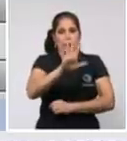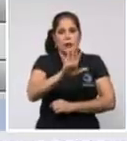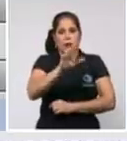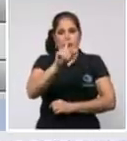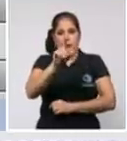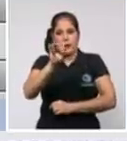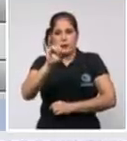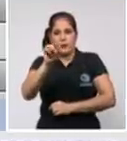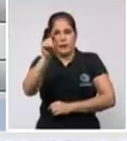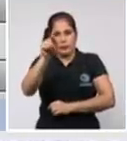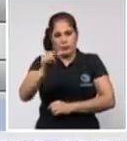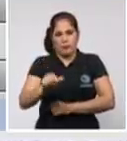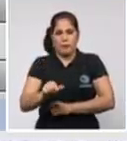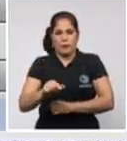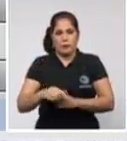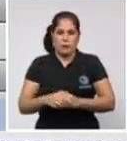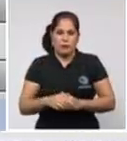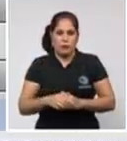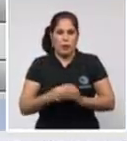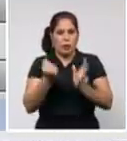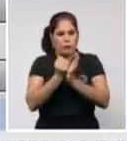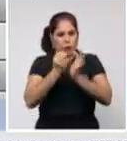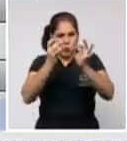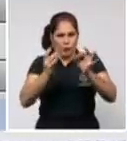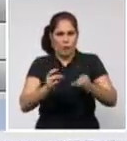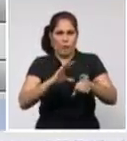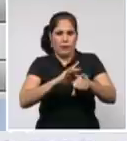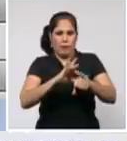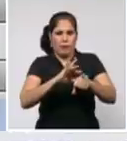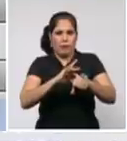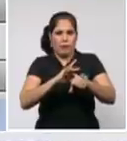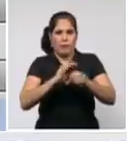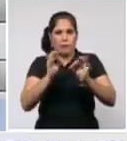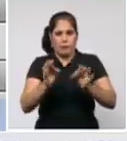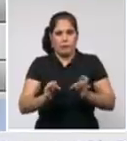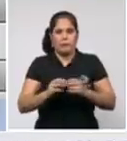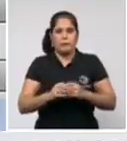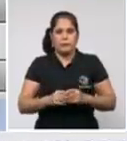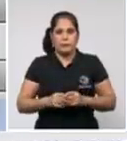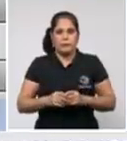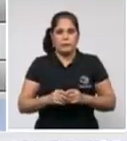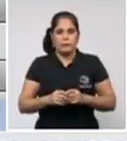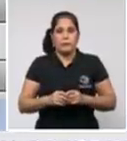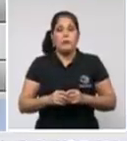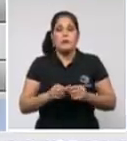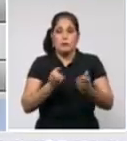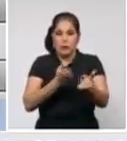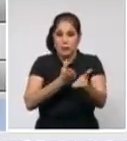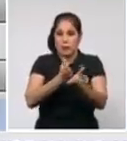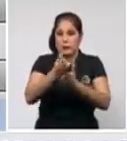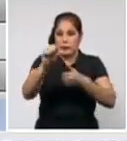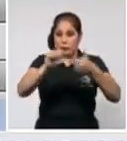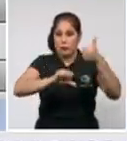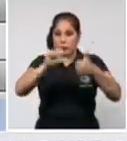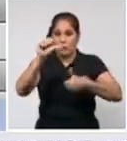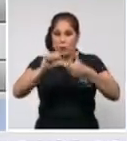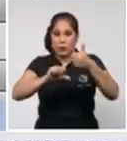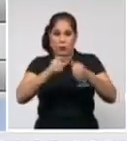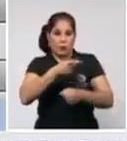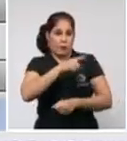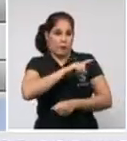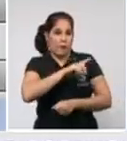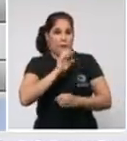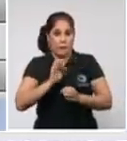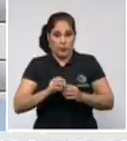33.423.517 personas confirmadas con la misma. Si se mantiene este comportamiento como ha pasado